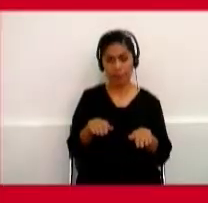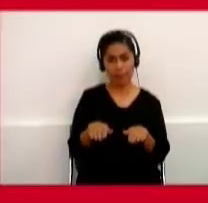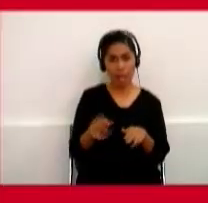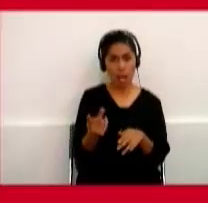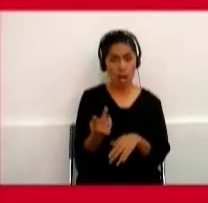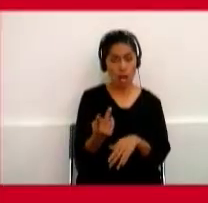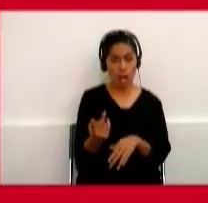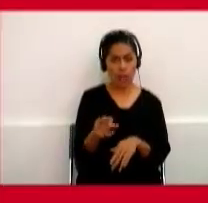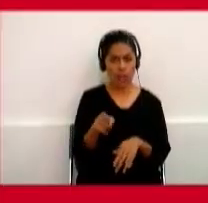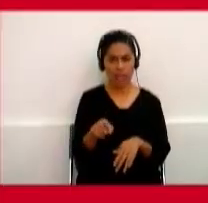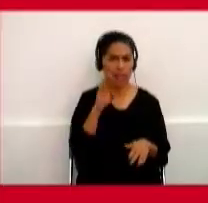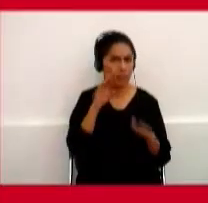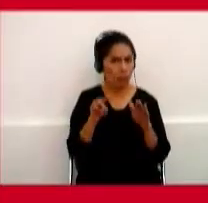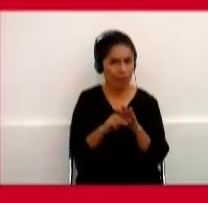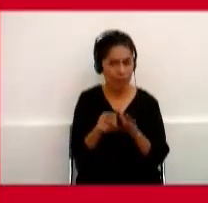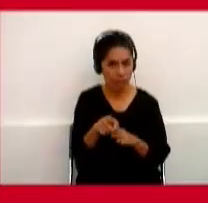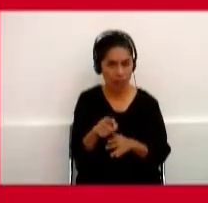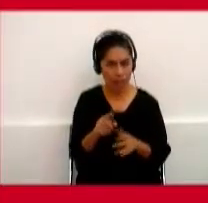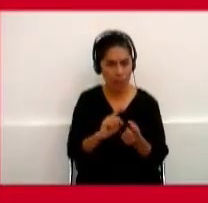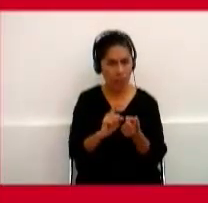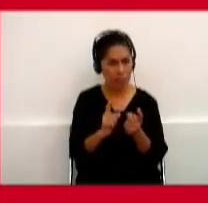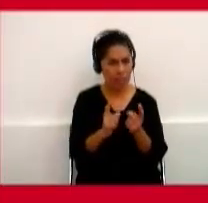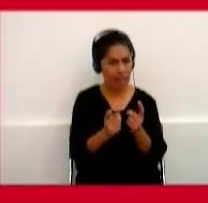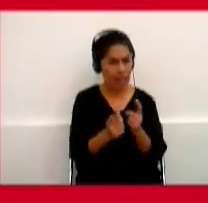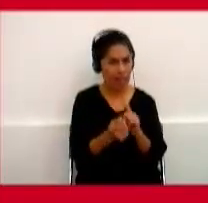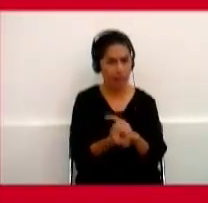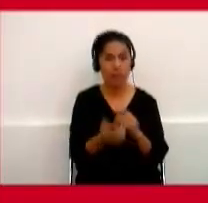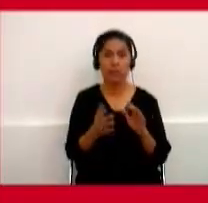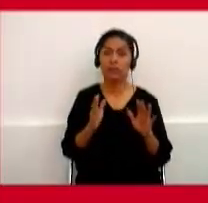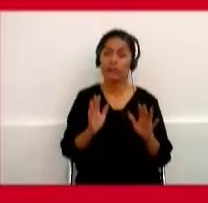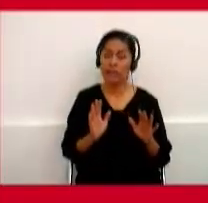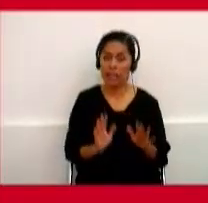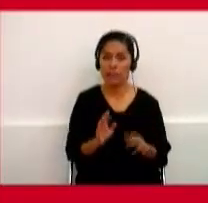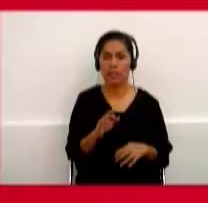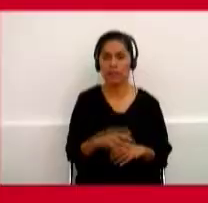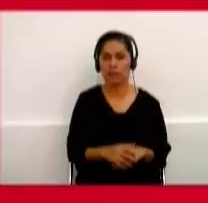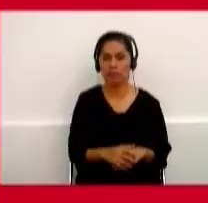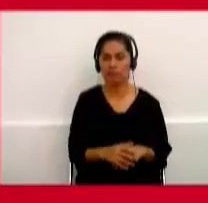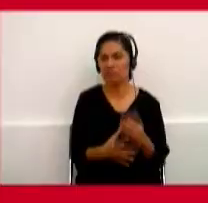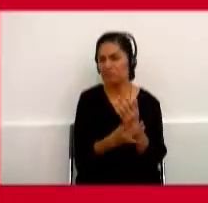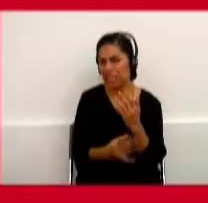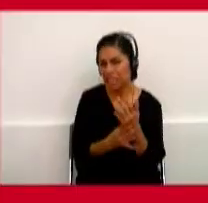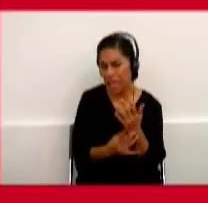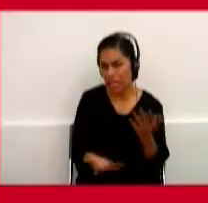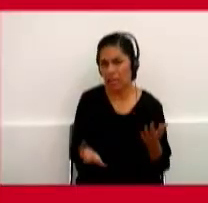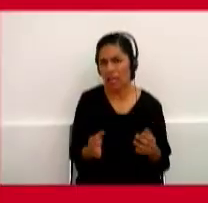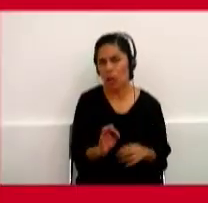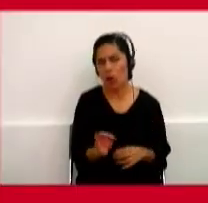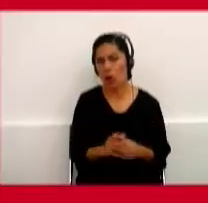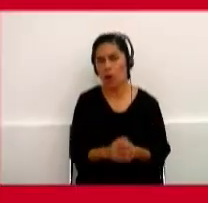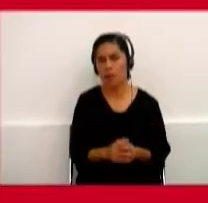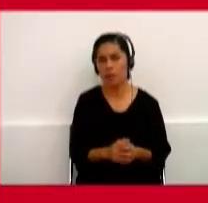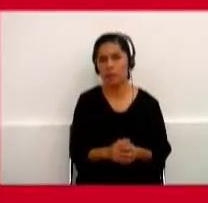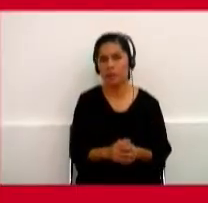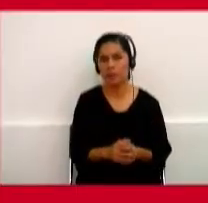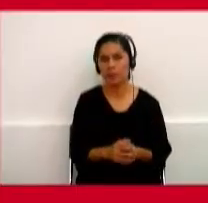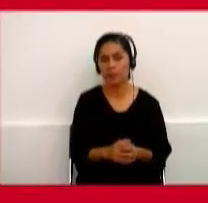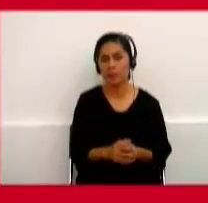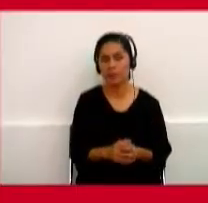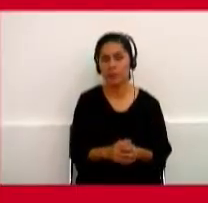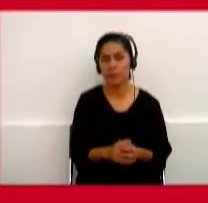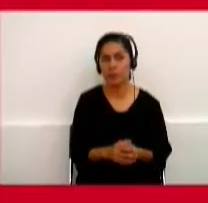modelo cuando hay cambios, variaciones, por ejemplo, en tipo de aceite, una mejora en el metal de